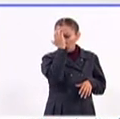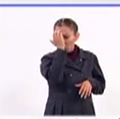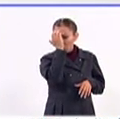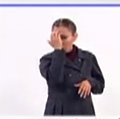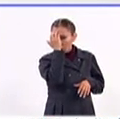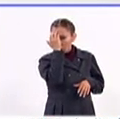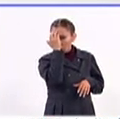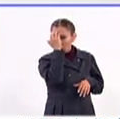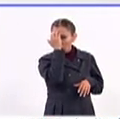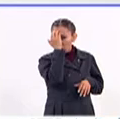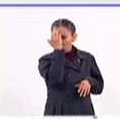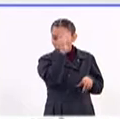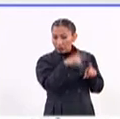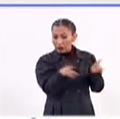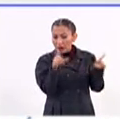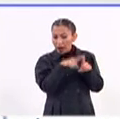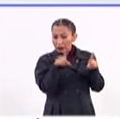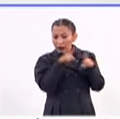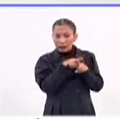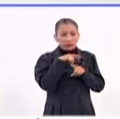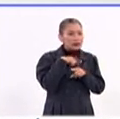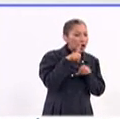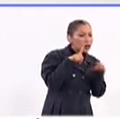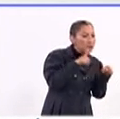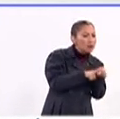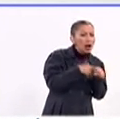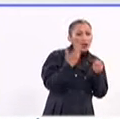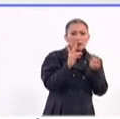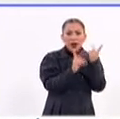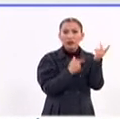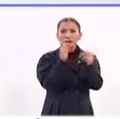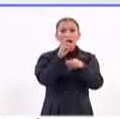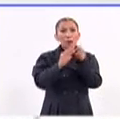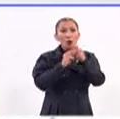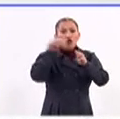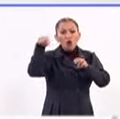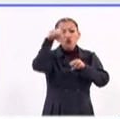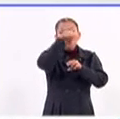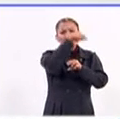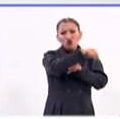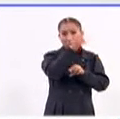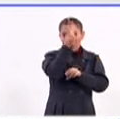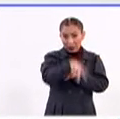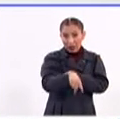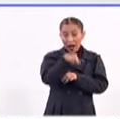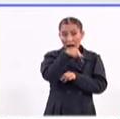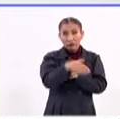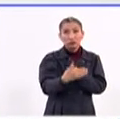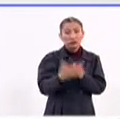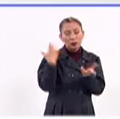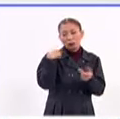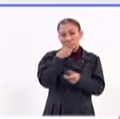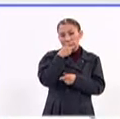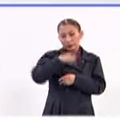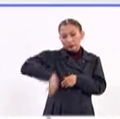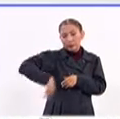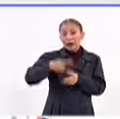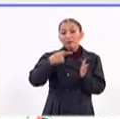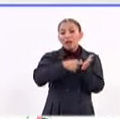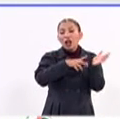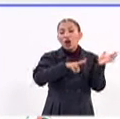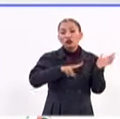conocer diferentes especies en varias partes del mundo. Él realmente, desde, como tú lo mencionas,